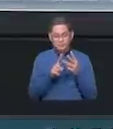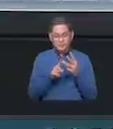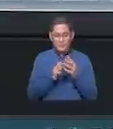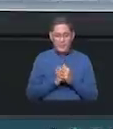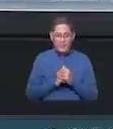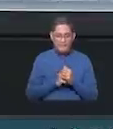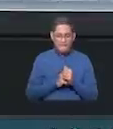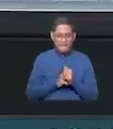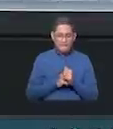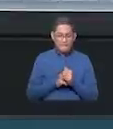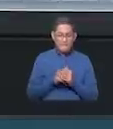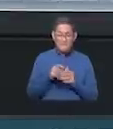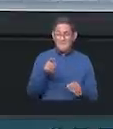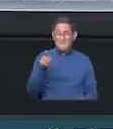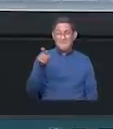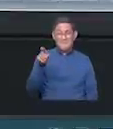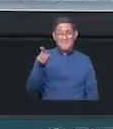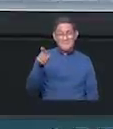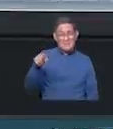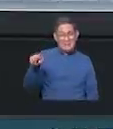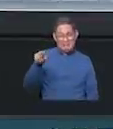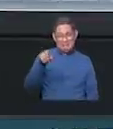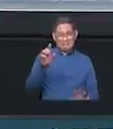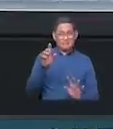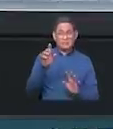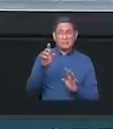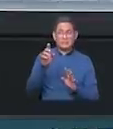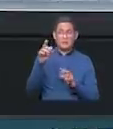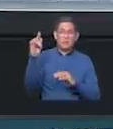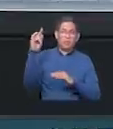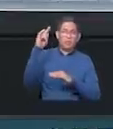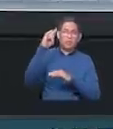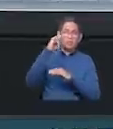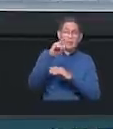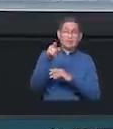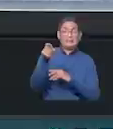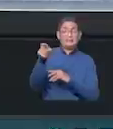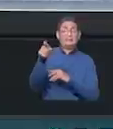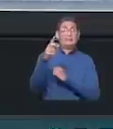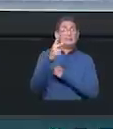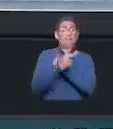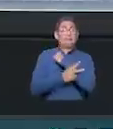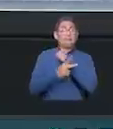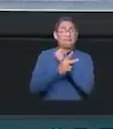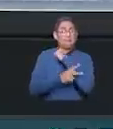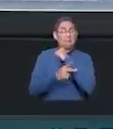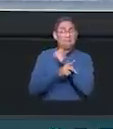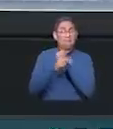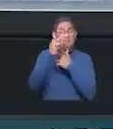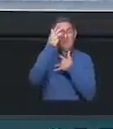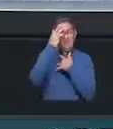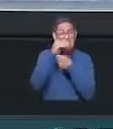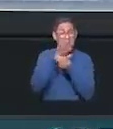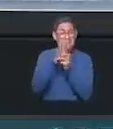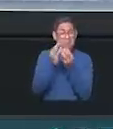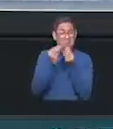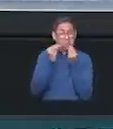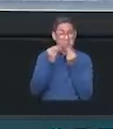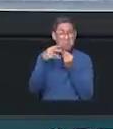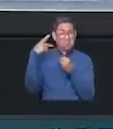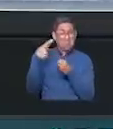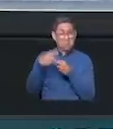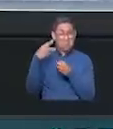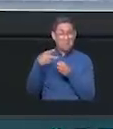los pasajeros que provienen de países que el misa identifiquen de alto riesgo deben de